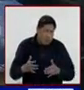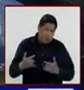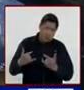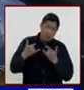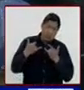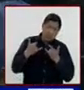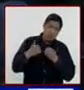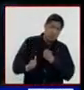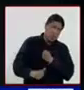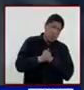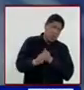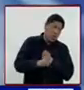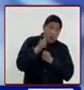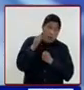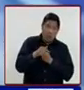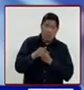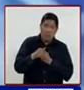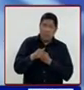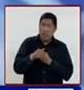calificado de peligroso.